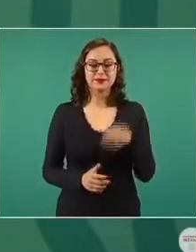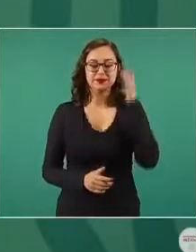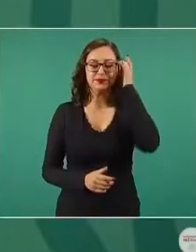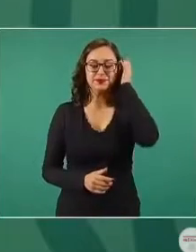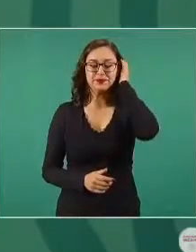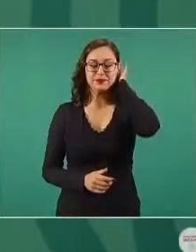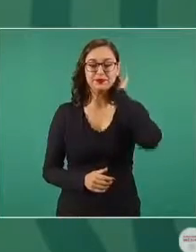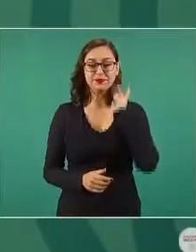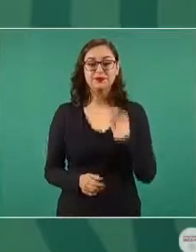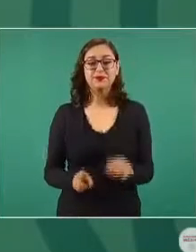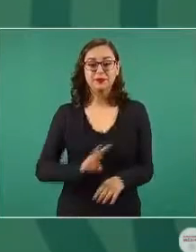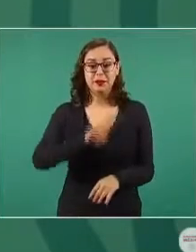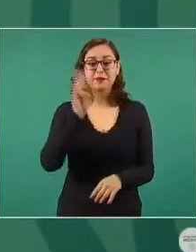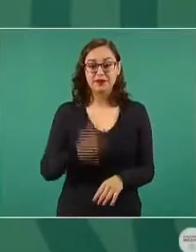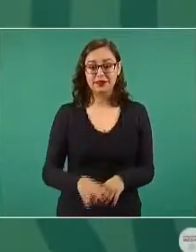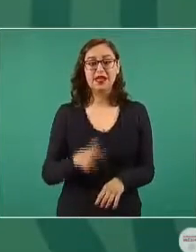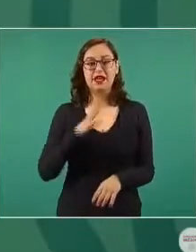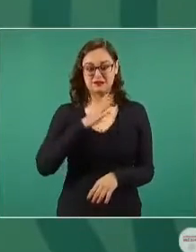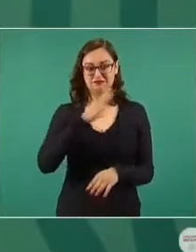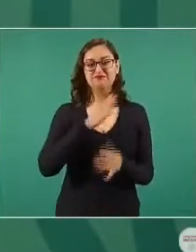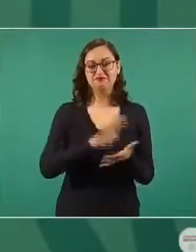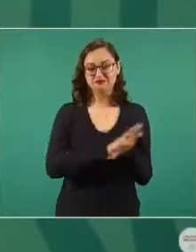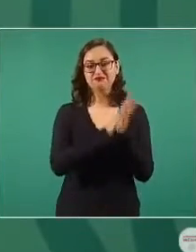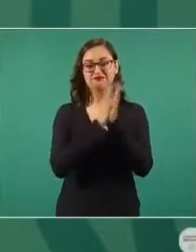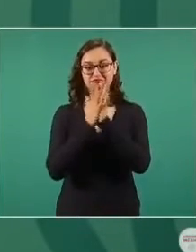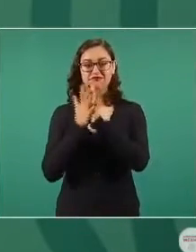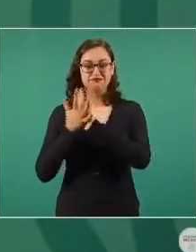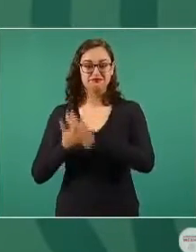de que se está llevando a cabo la transformación.